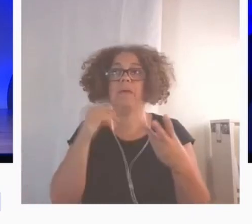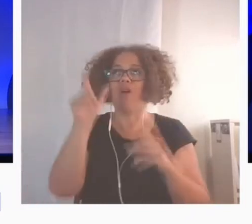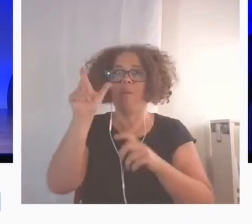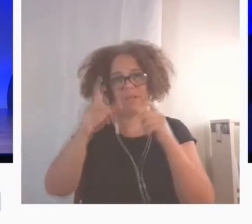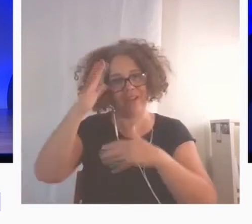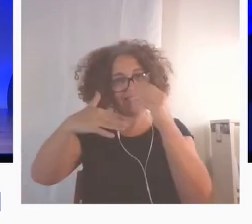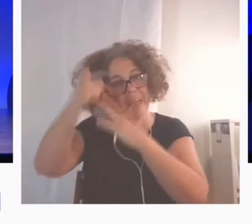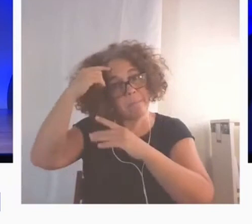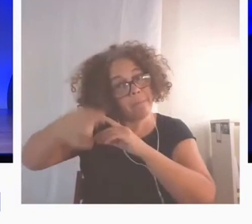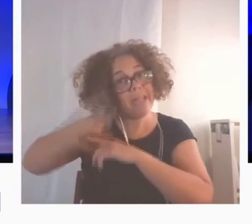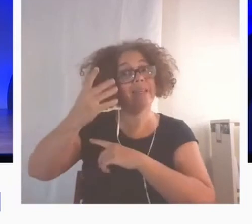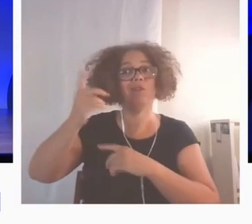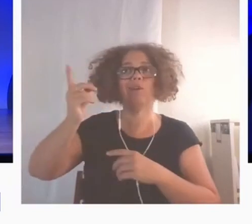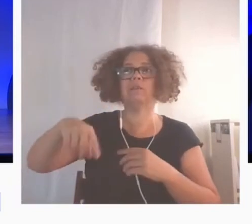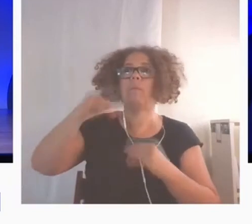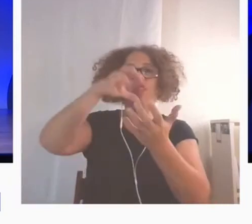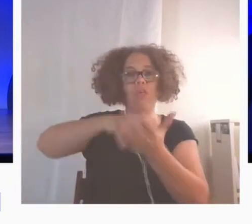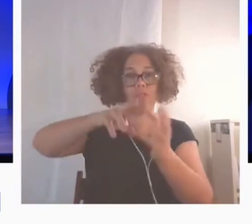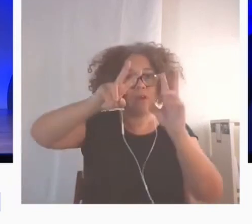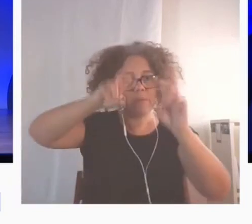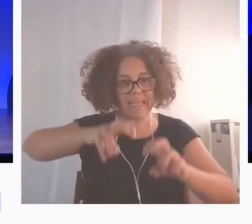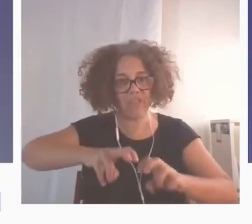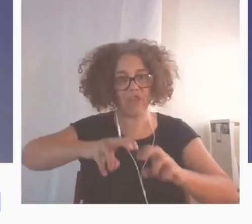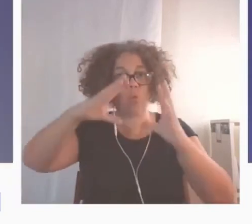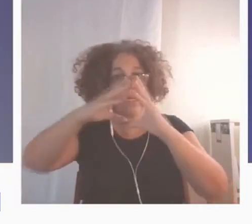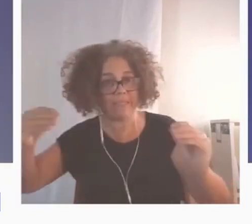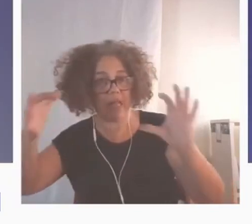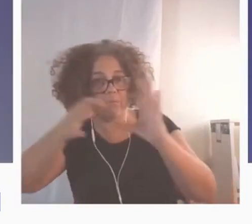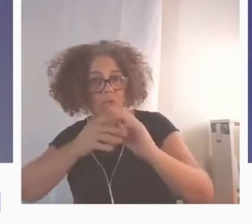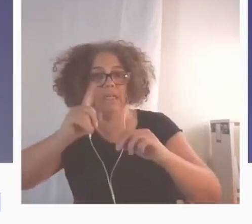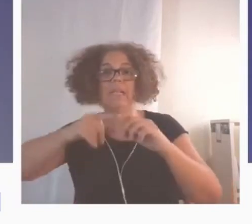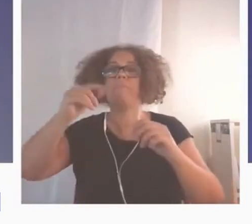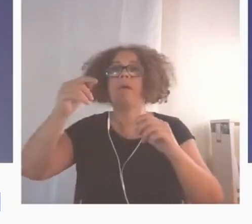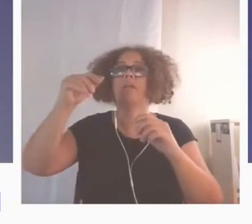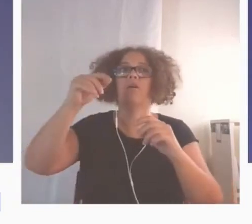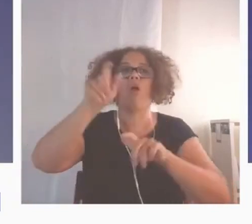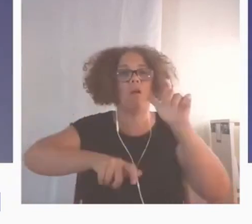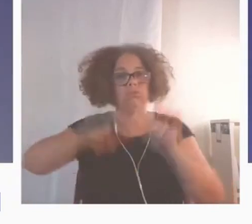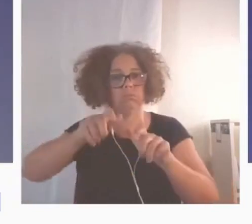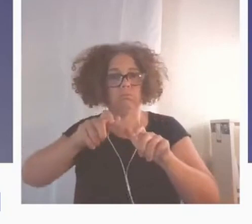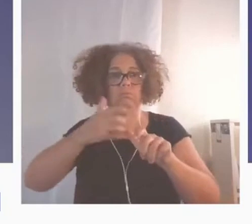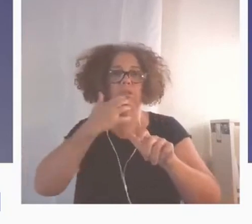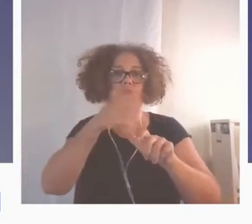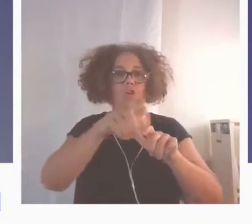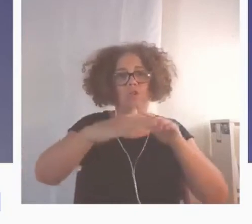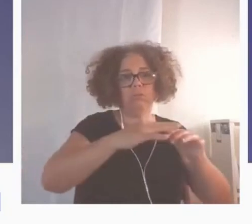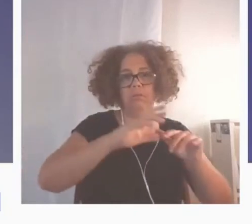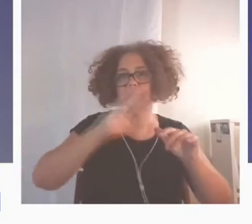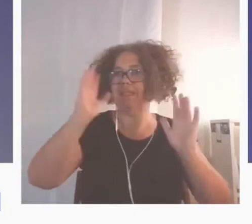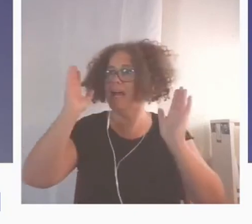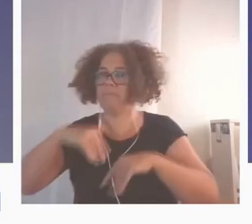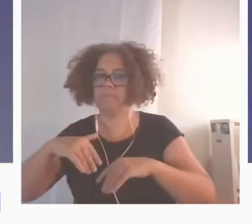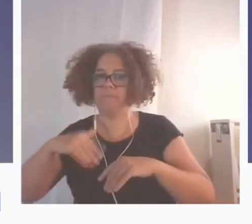emprendedoras, trabajamos con centros de investigación y universidades y con la ciudadanía, organizada y no organizada, esta metodología de la cuádruple o